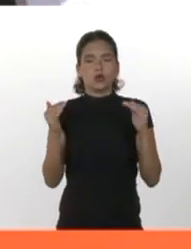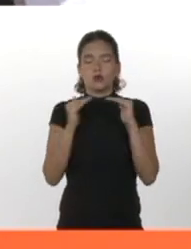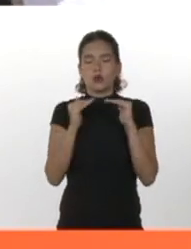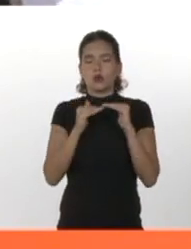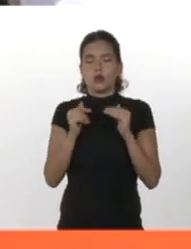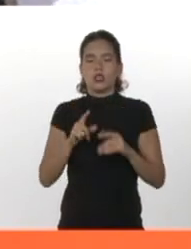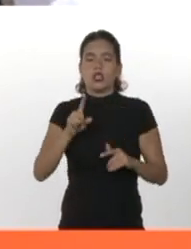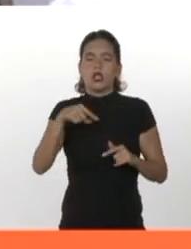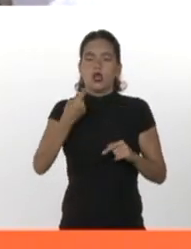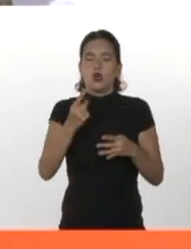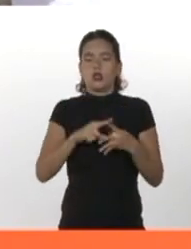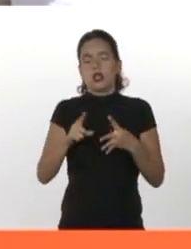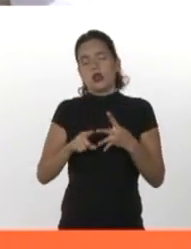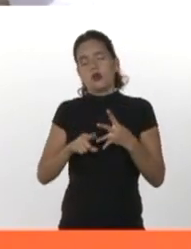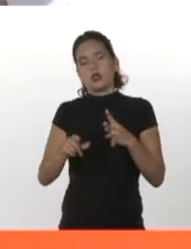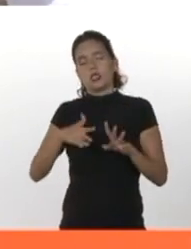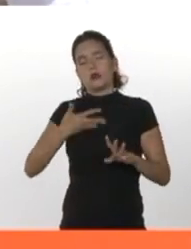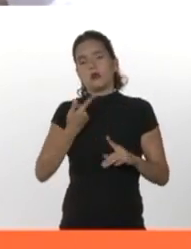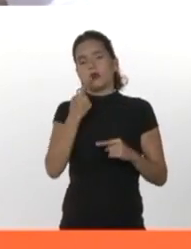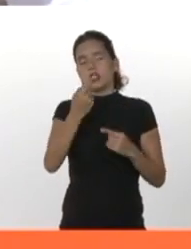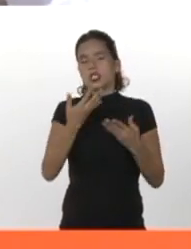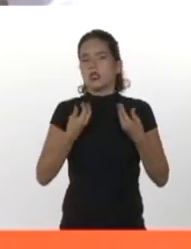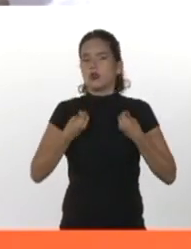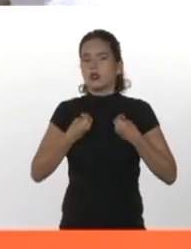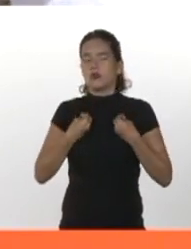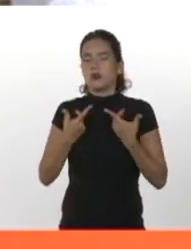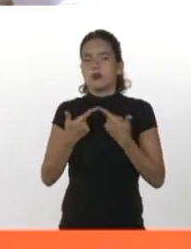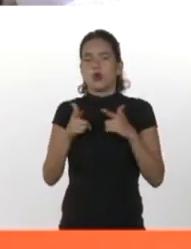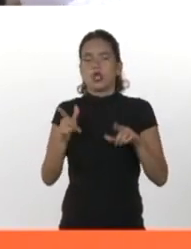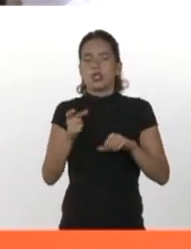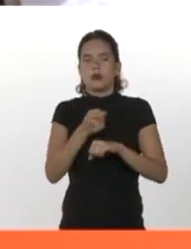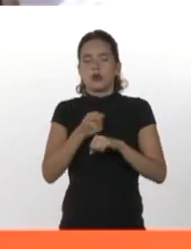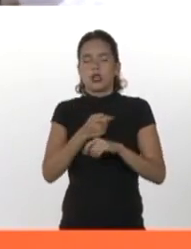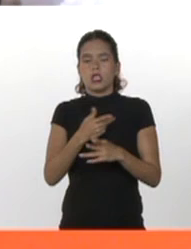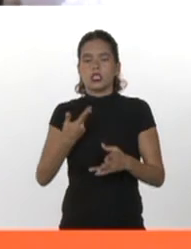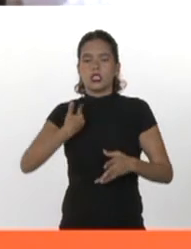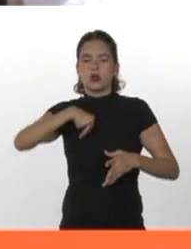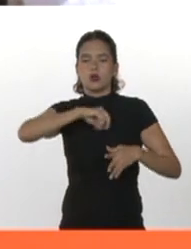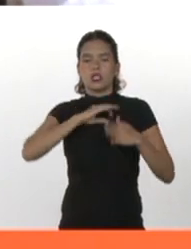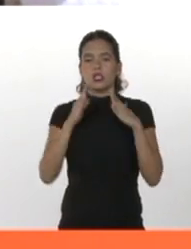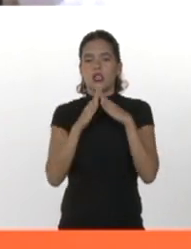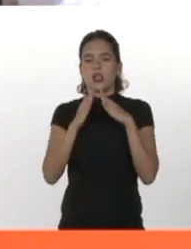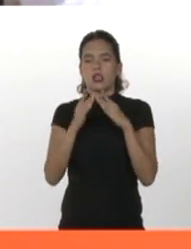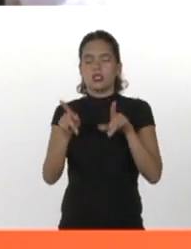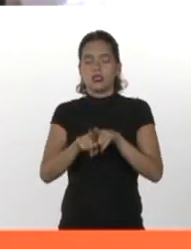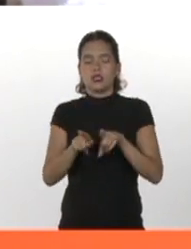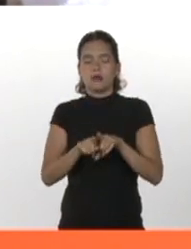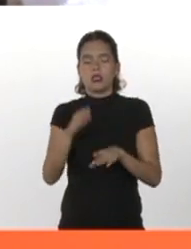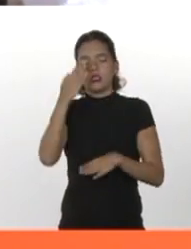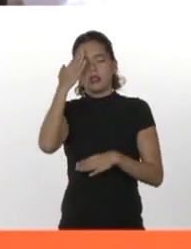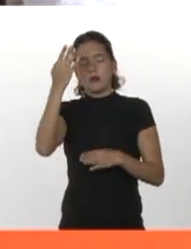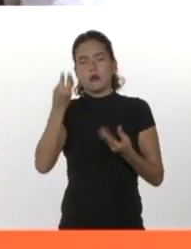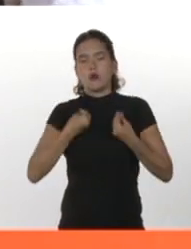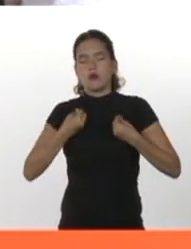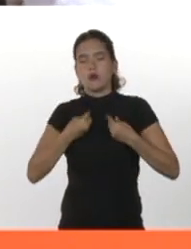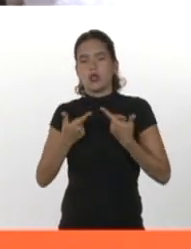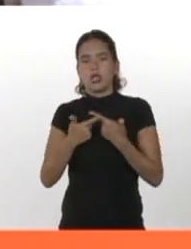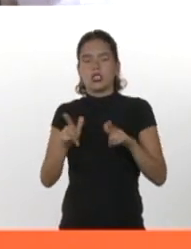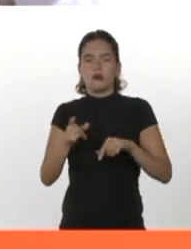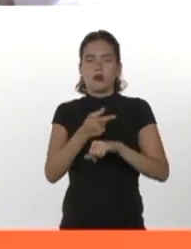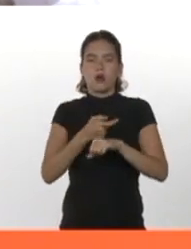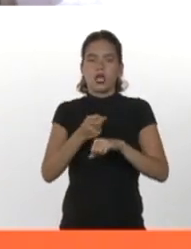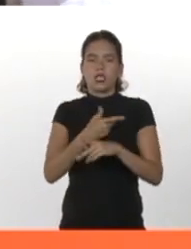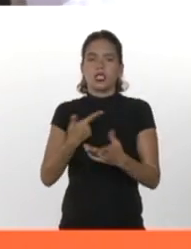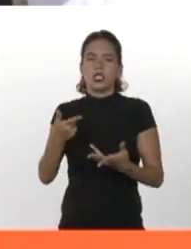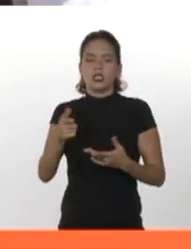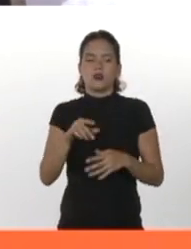¿Qué otra cosa podemos decir cuando vivimos en democracia, Valeria? Que en nuestros hogares también sabemos vivir en democracia. Así,